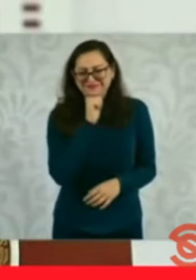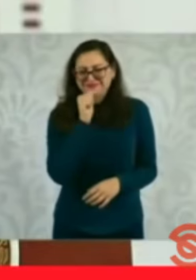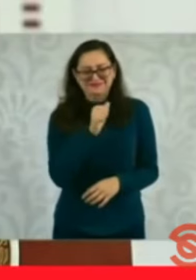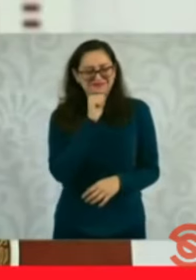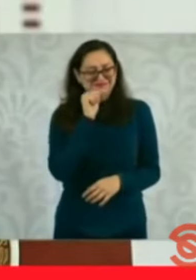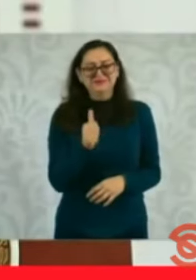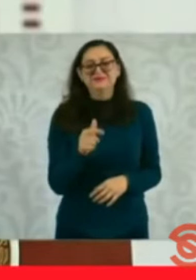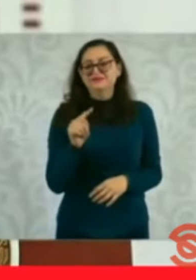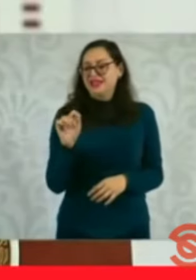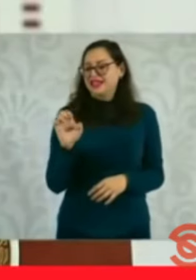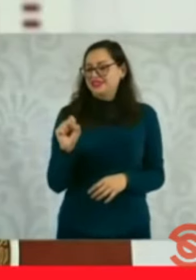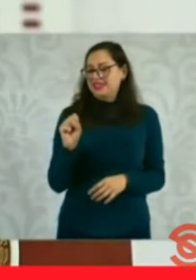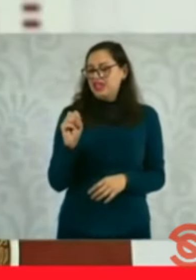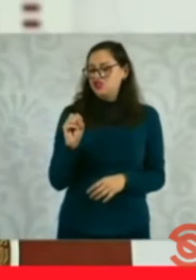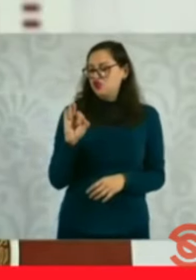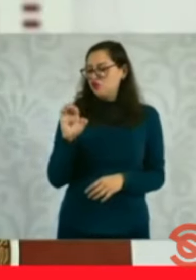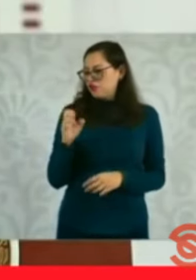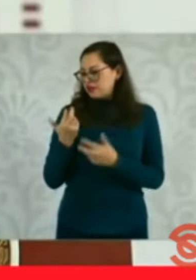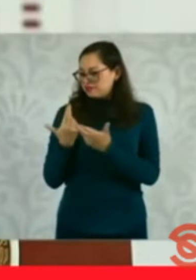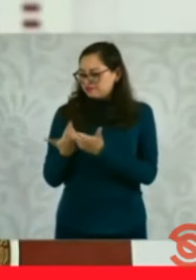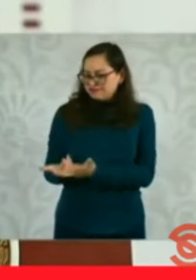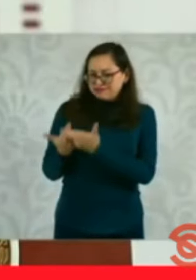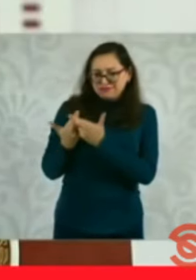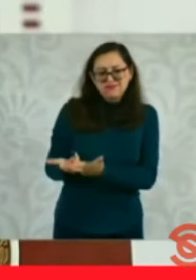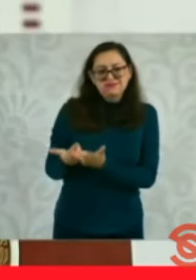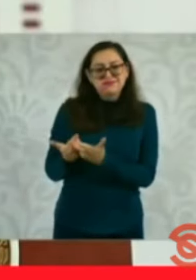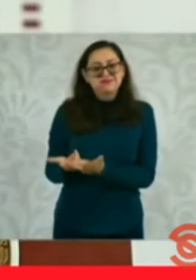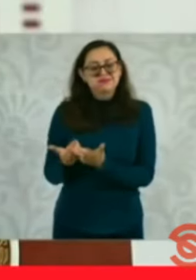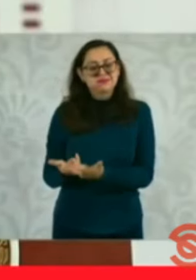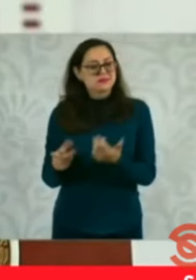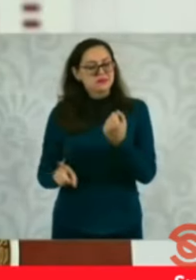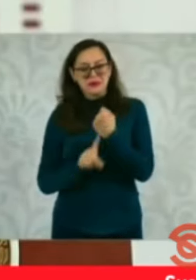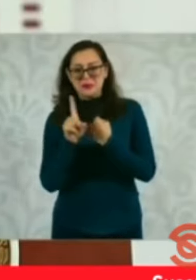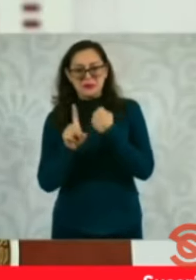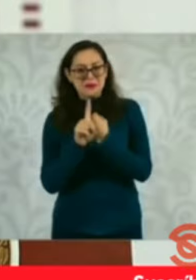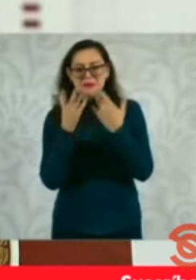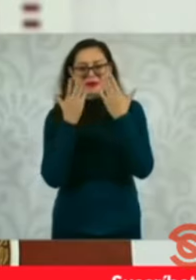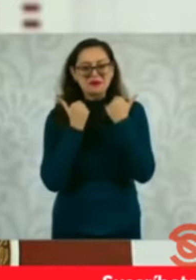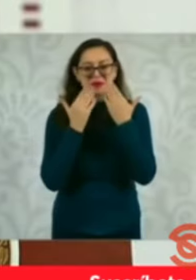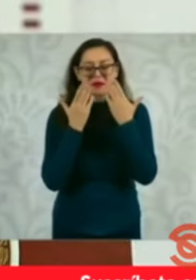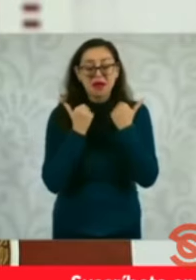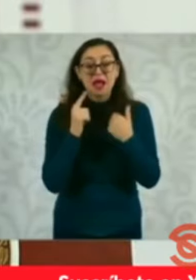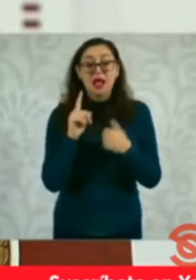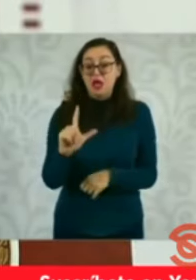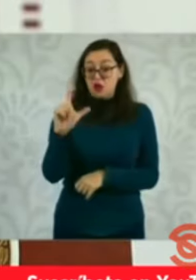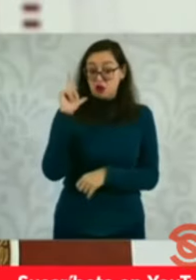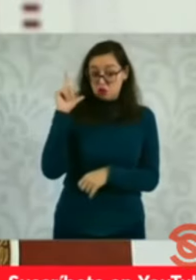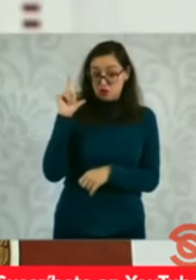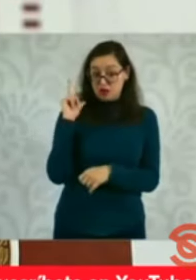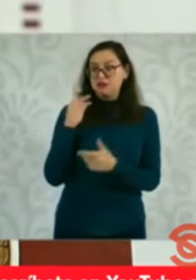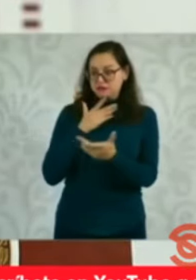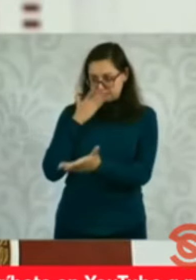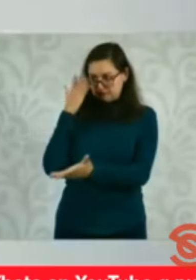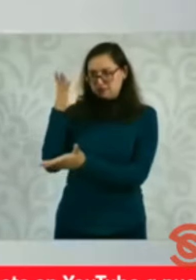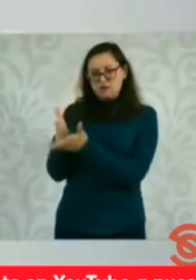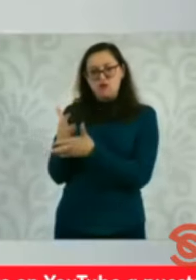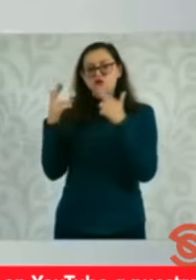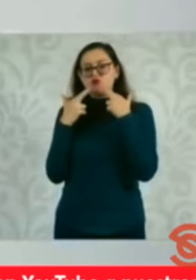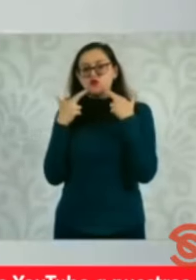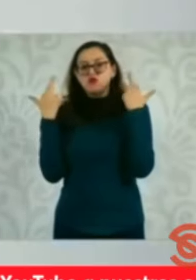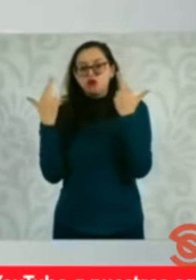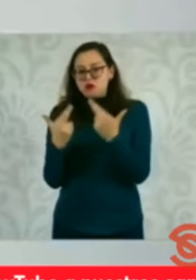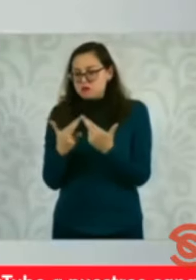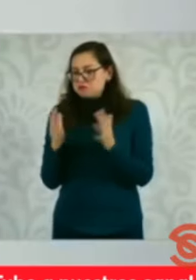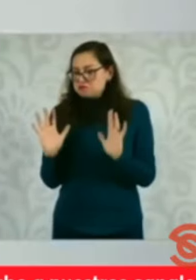tesorería y no hay problema. Tuvimos una reunión el lunes y está